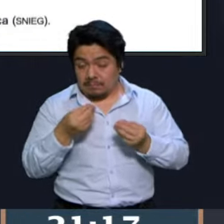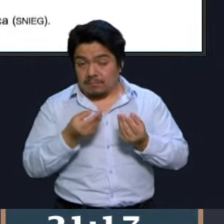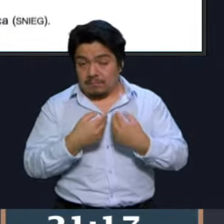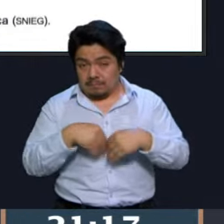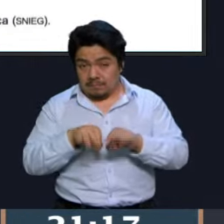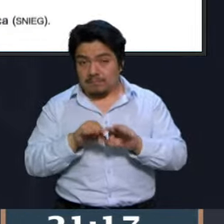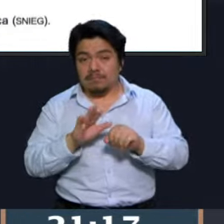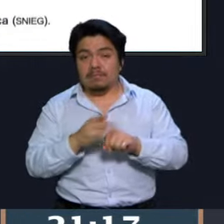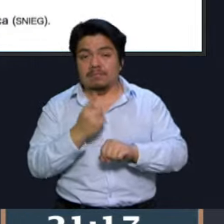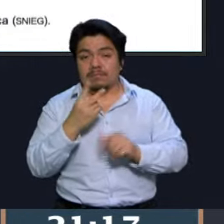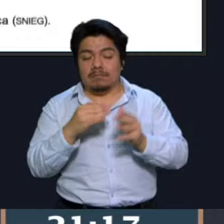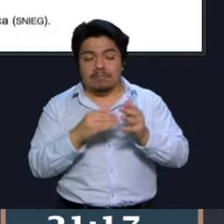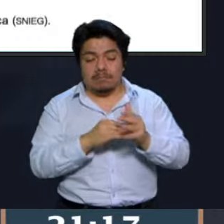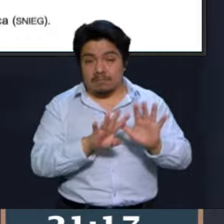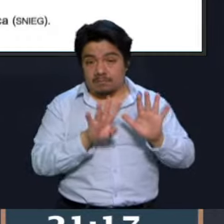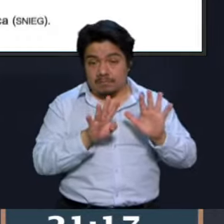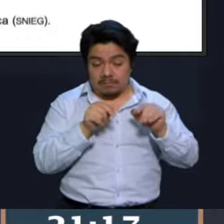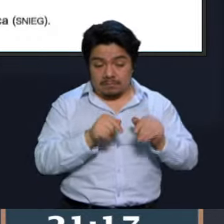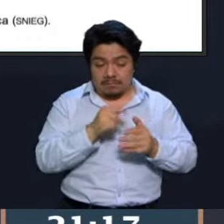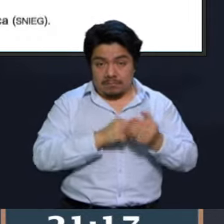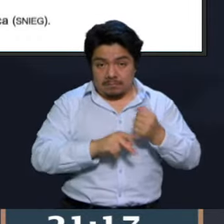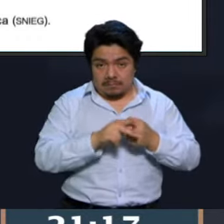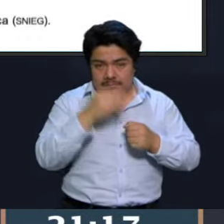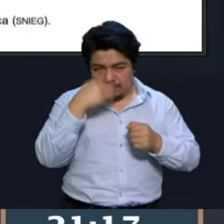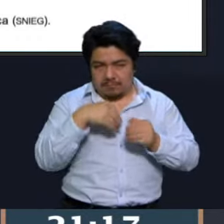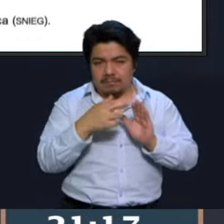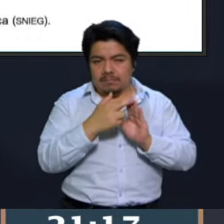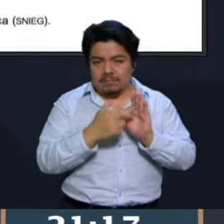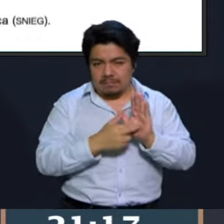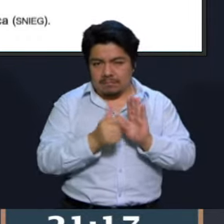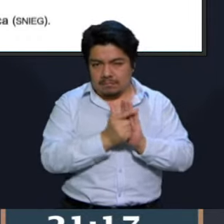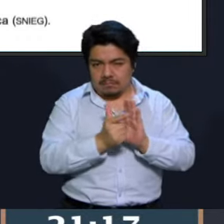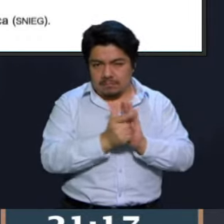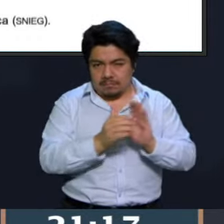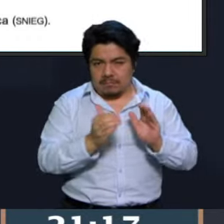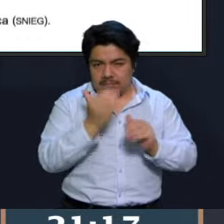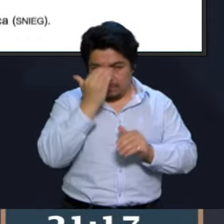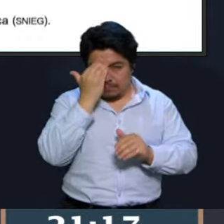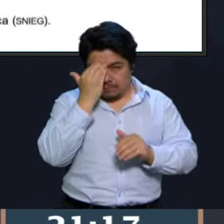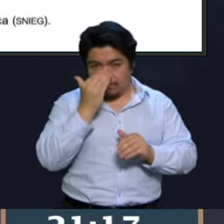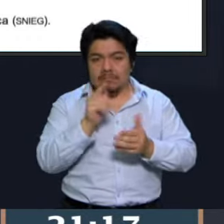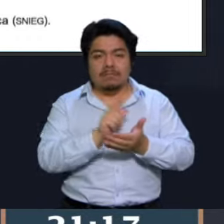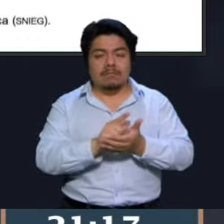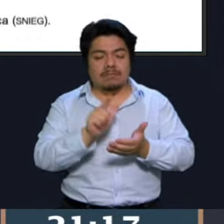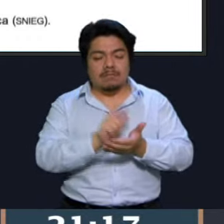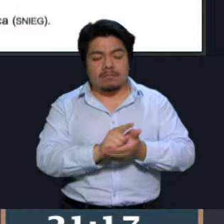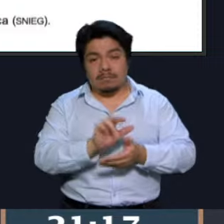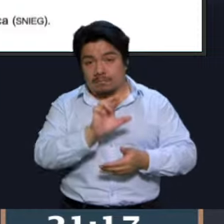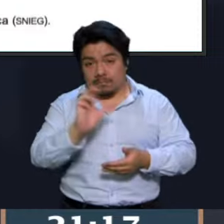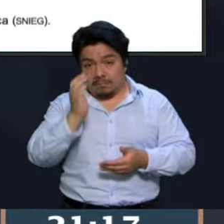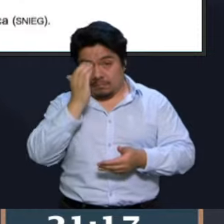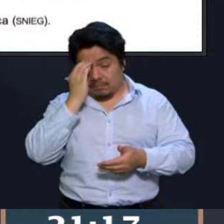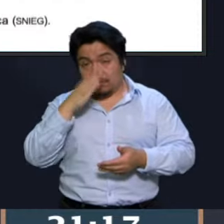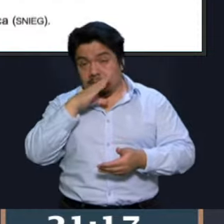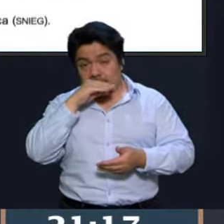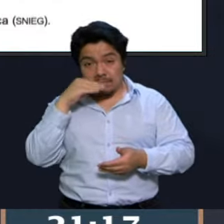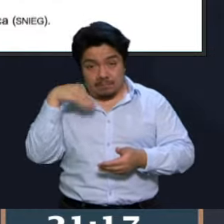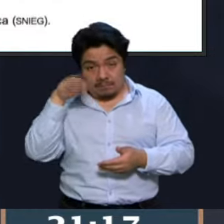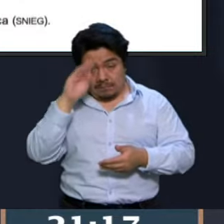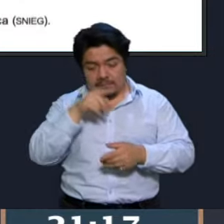hasta el 2019 en nuestro país hubo una reforma que reconoció legalmente hablando a los afrodescendientes y por